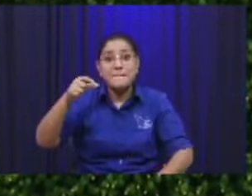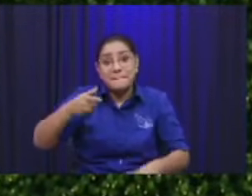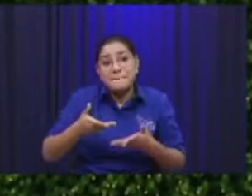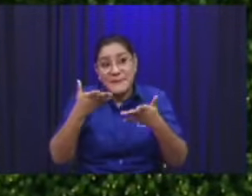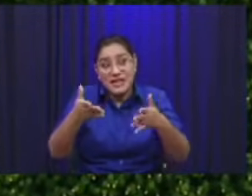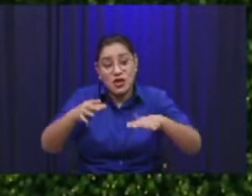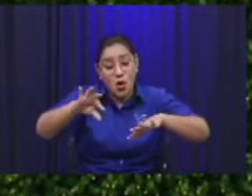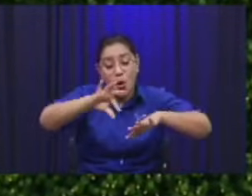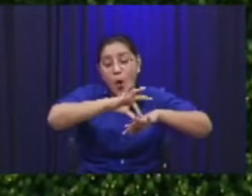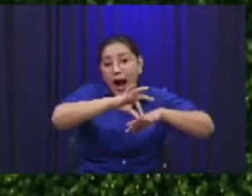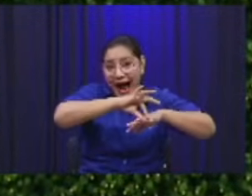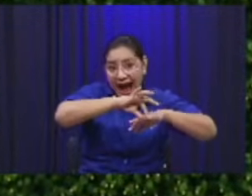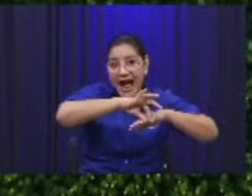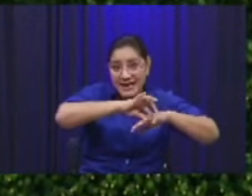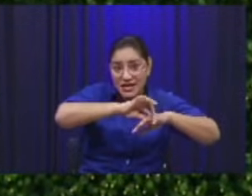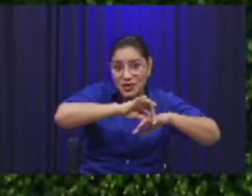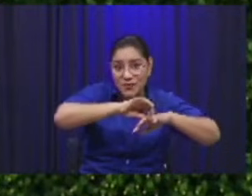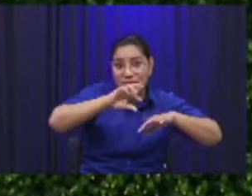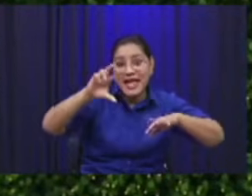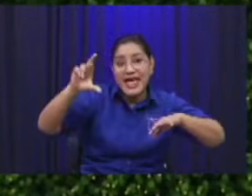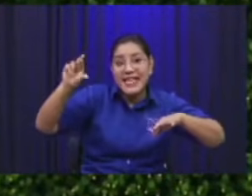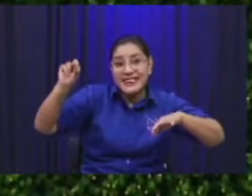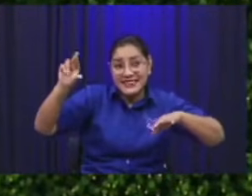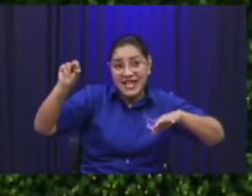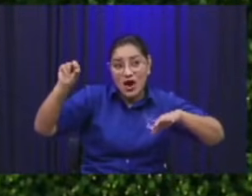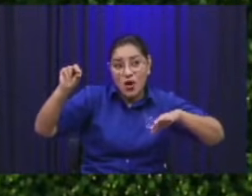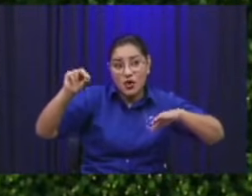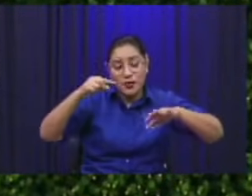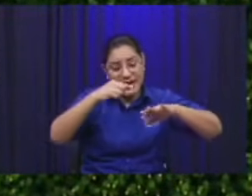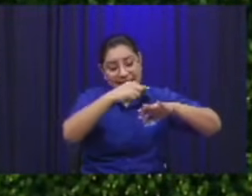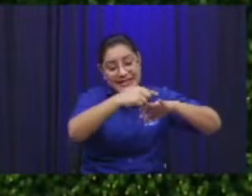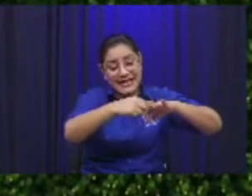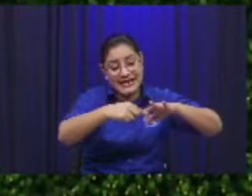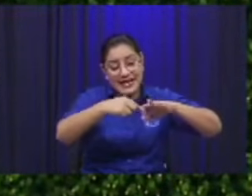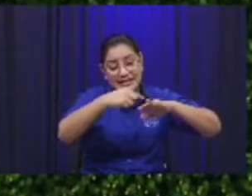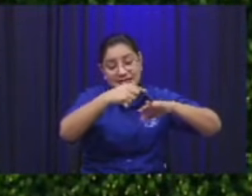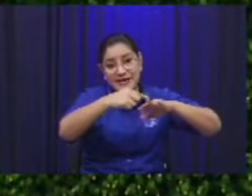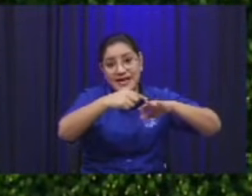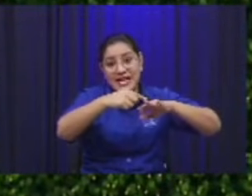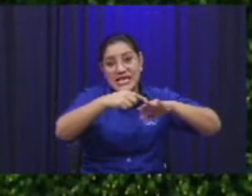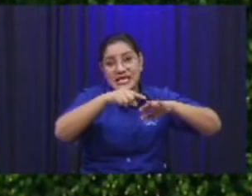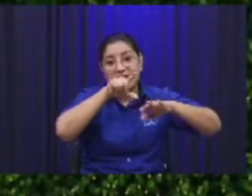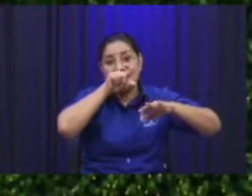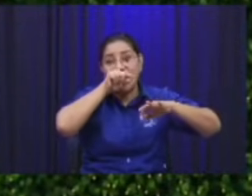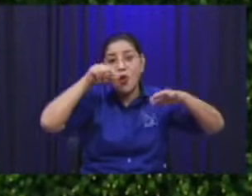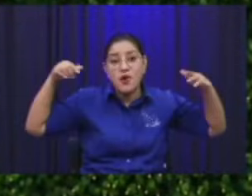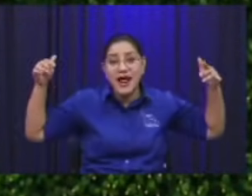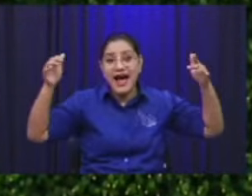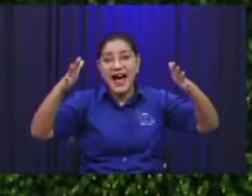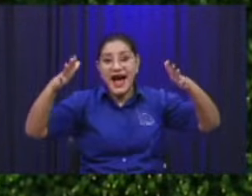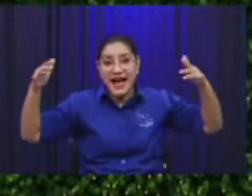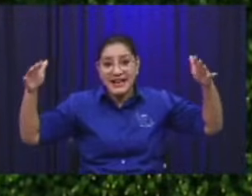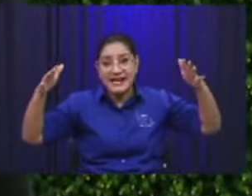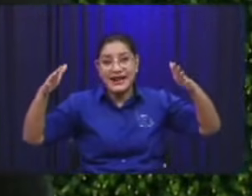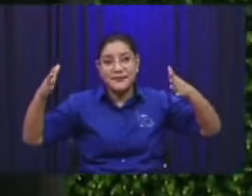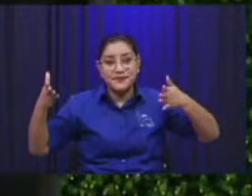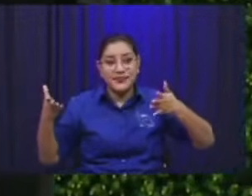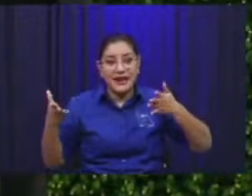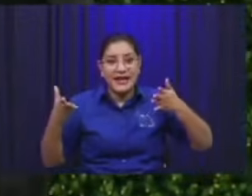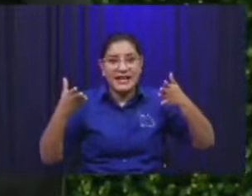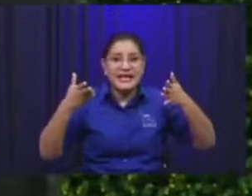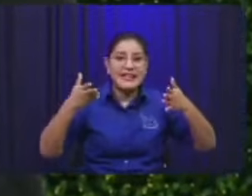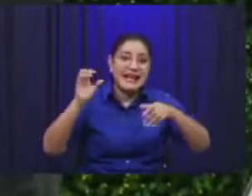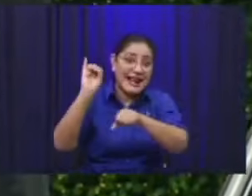de oro de medio ciclo en el fondo azul y un águila volando en mejor mano y la